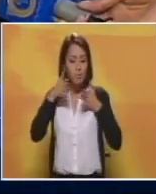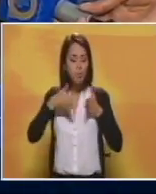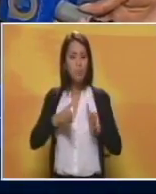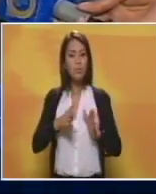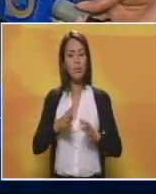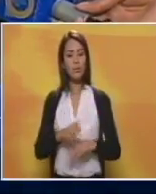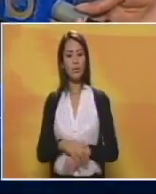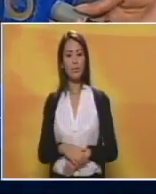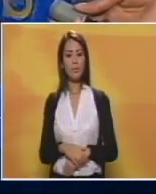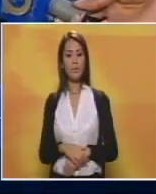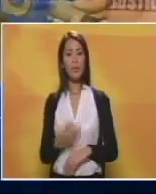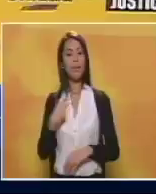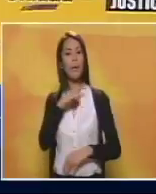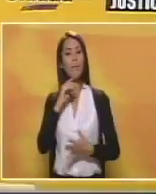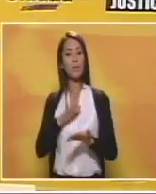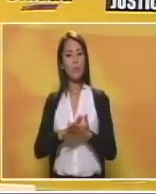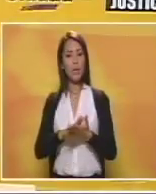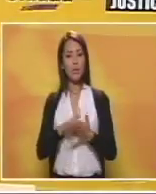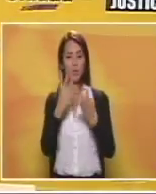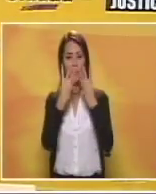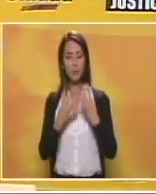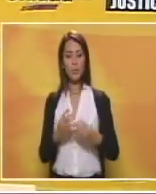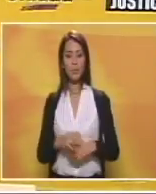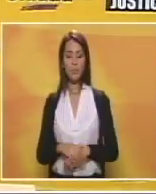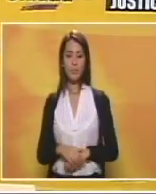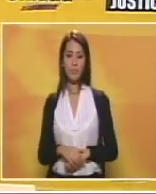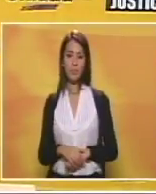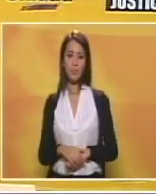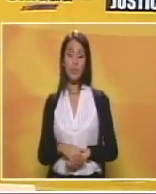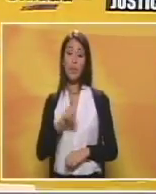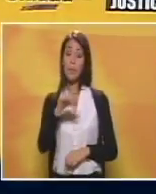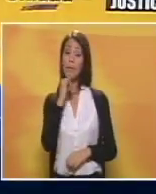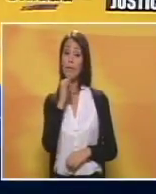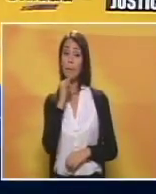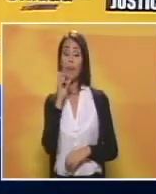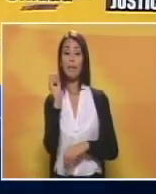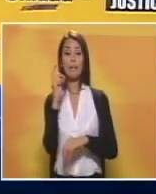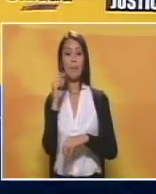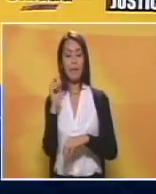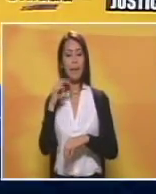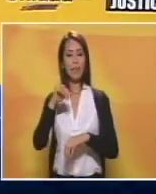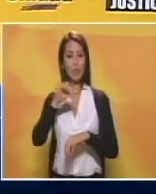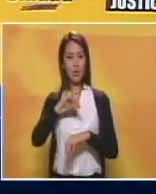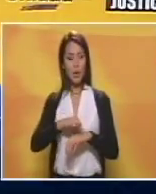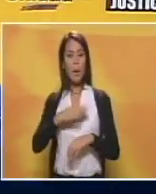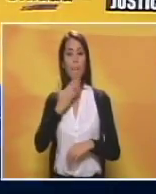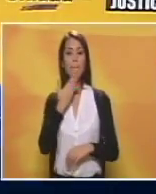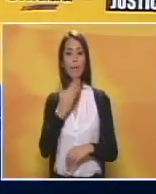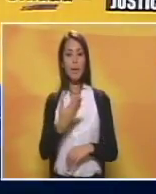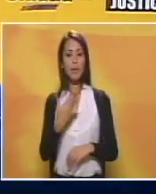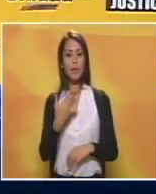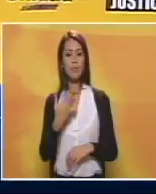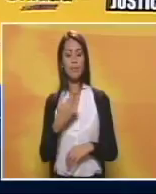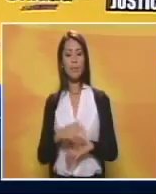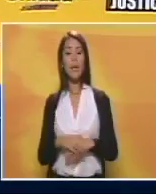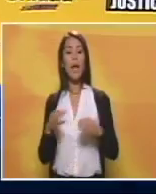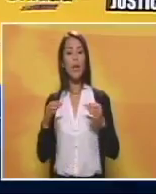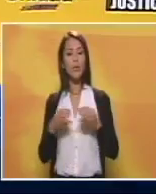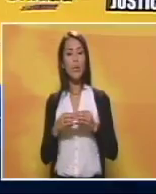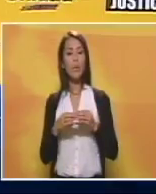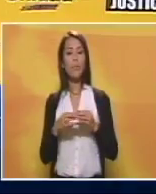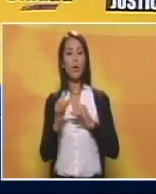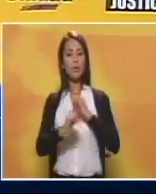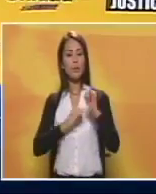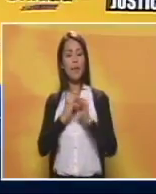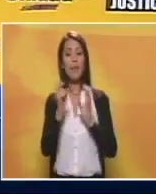quienes fallecieron allí. Bien, el parlamentario señaló también que desde la Asamblea Nacional se solicitará a la Comisión Interamericana